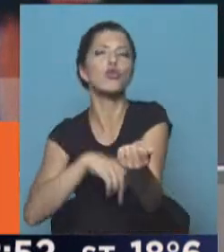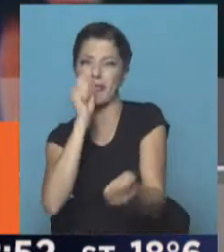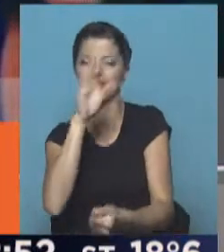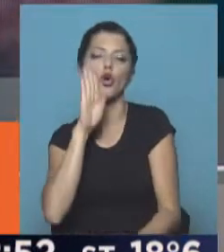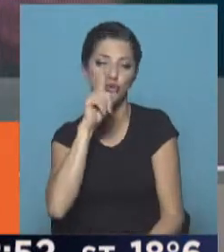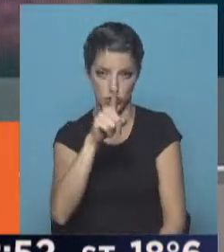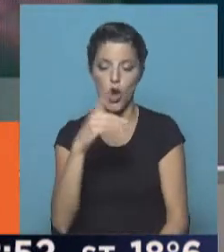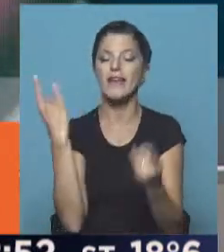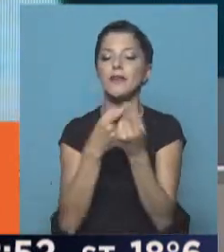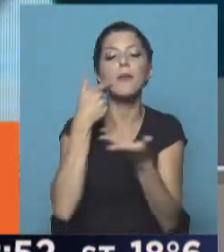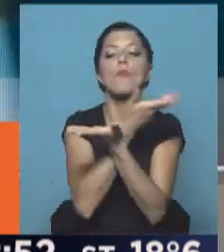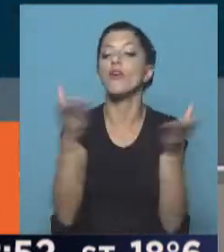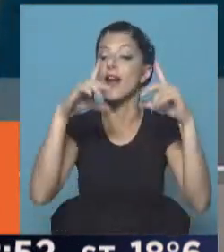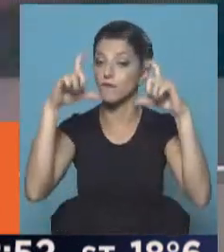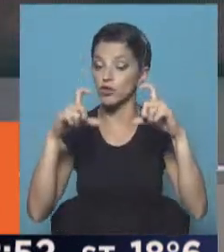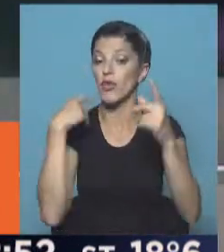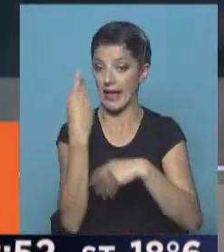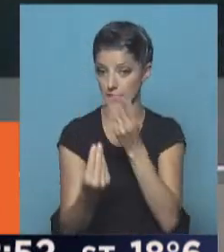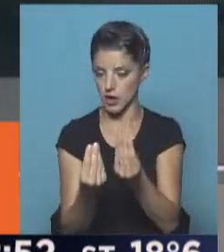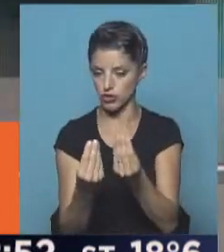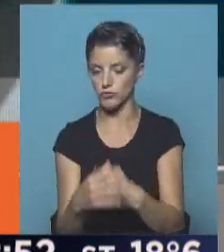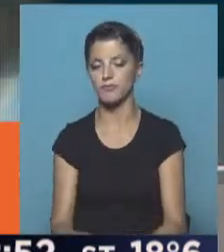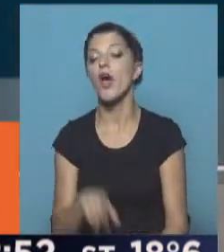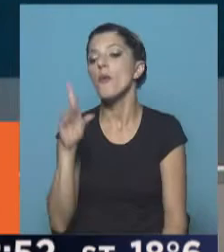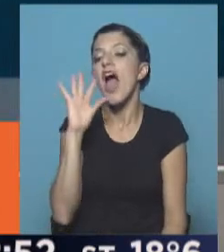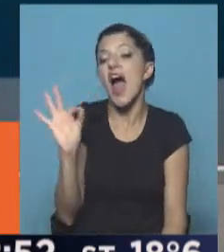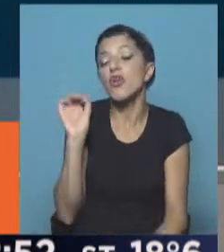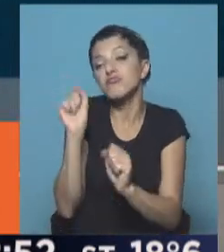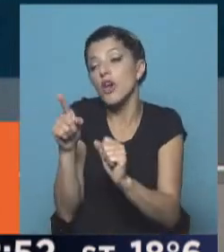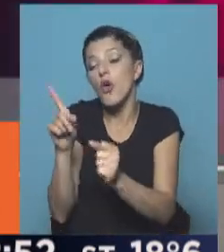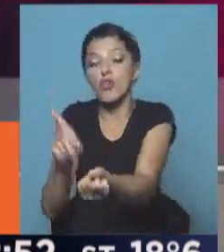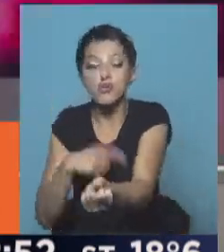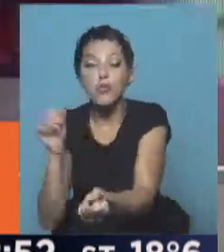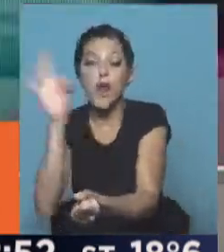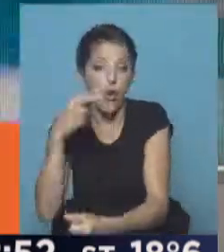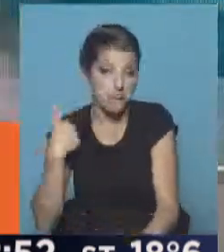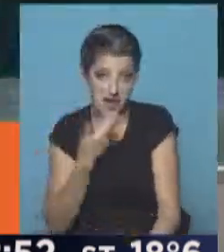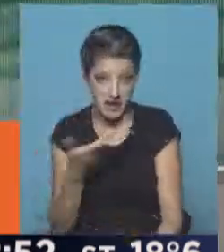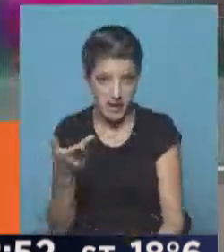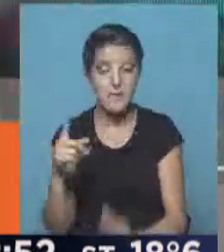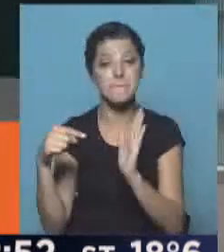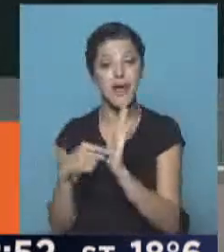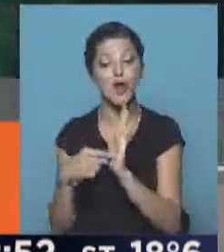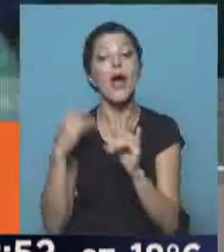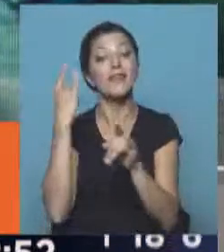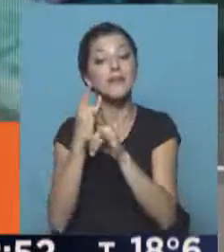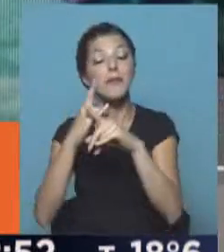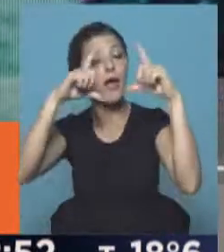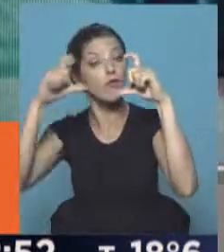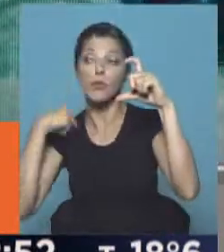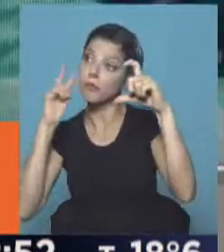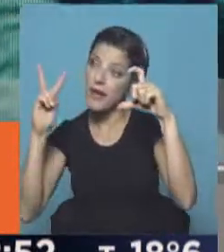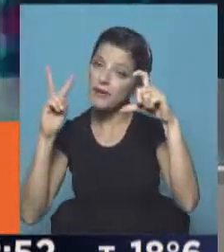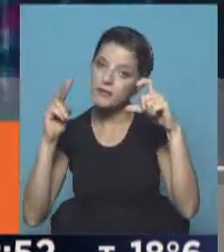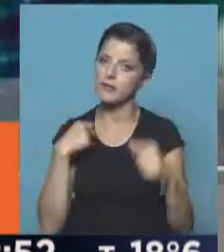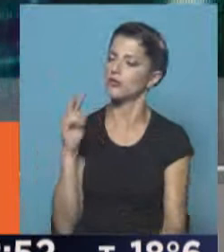Esto puede ser política doméstica, puede ser una observación general, pero ocurre a menudo que cuando se ponen esas fotos, los vecinos pasan y dicen,